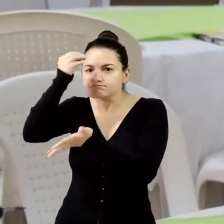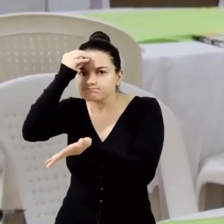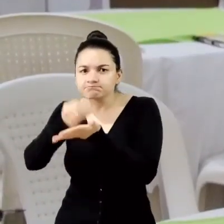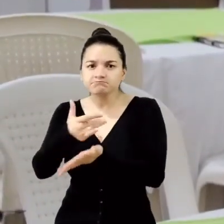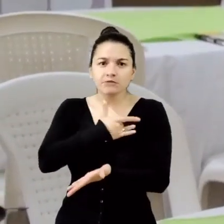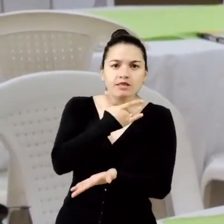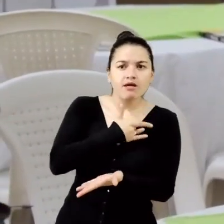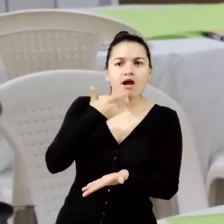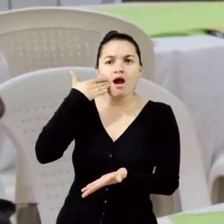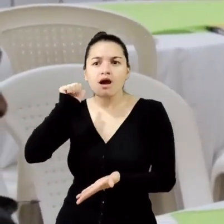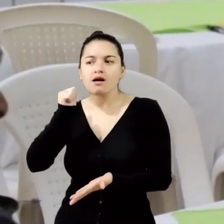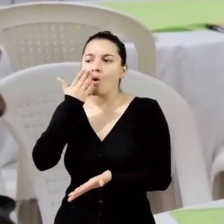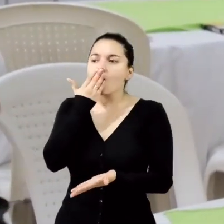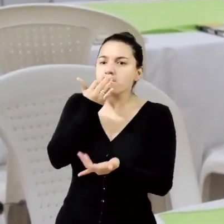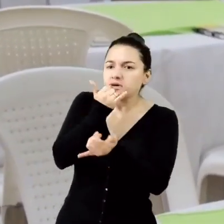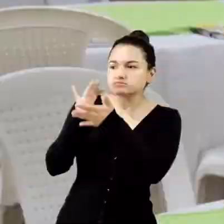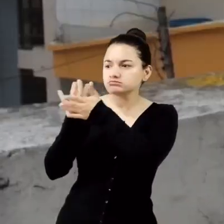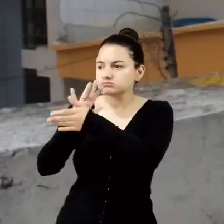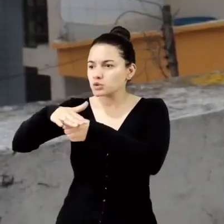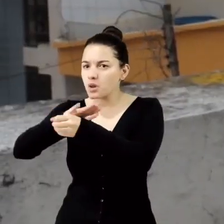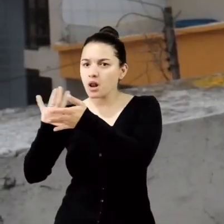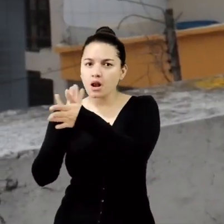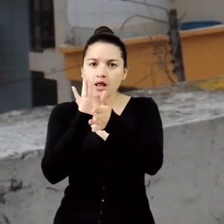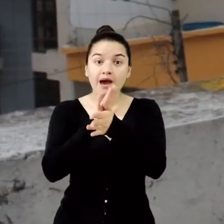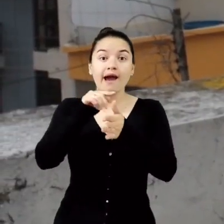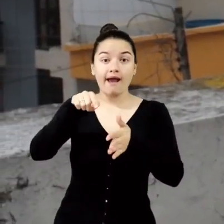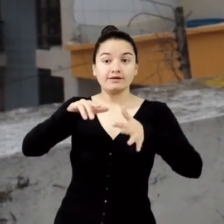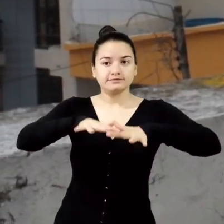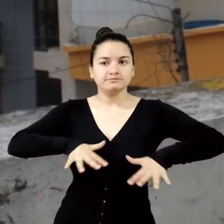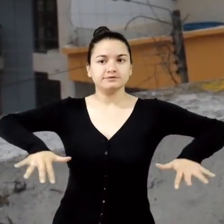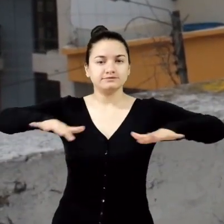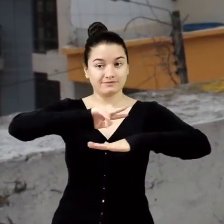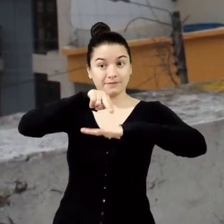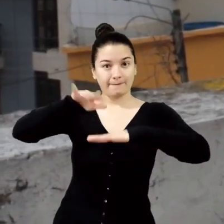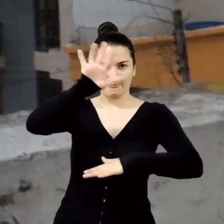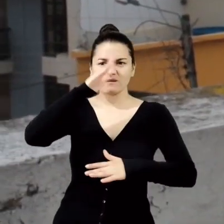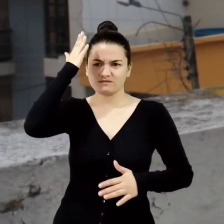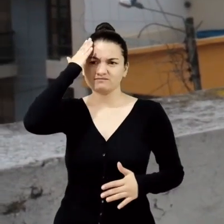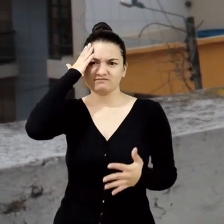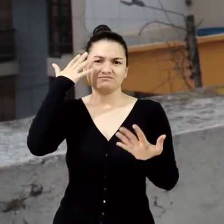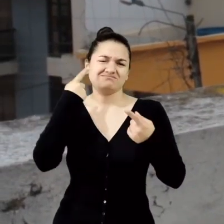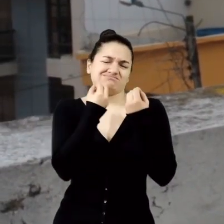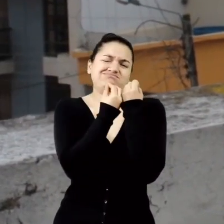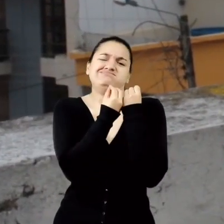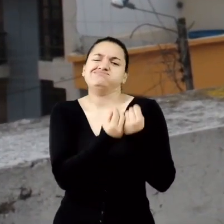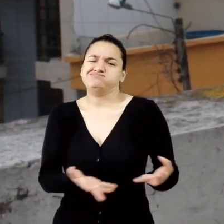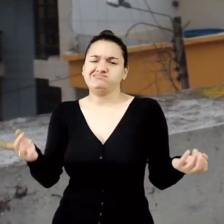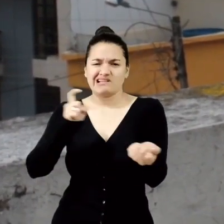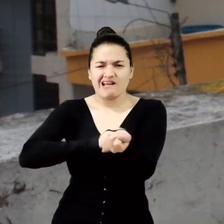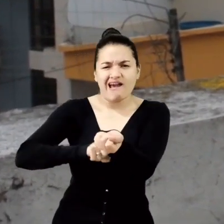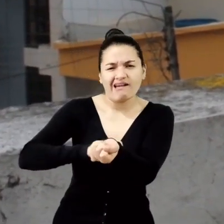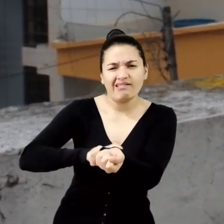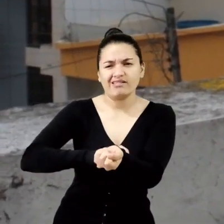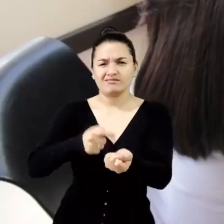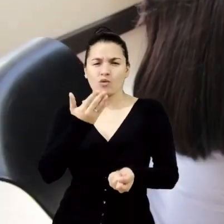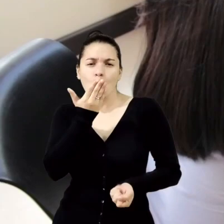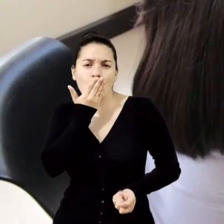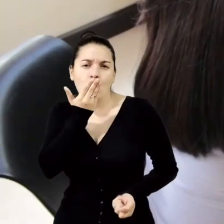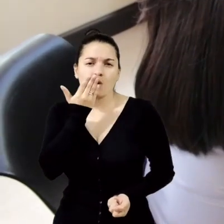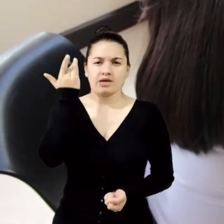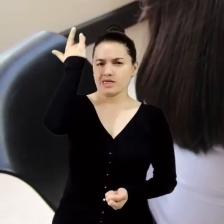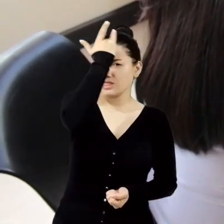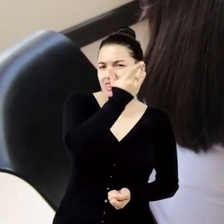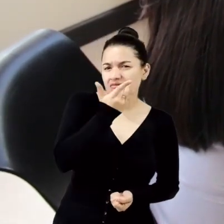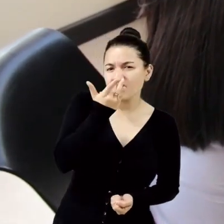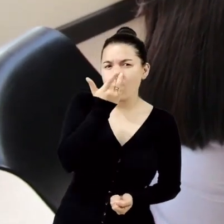expresen las problemáticas que tienen las mujeres indígenas, recordando que el territorio de Nariño es un territorio diverso, que es pluriétnico